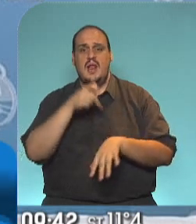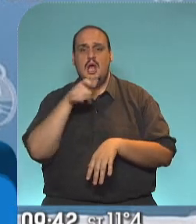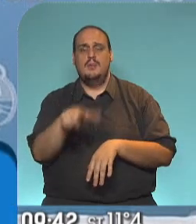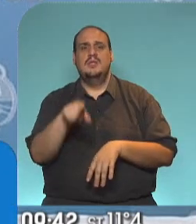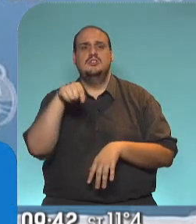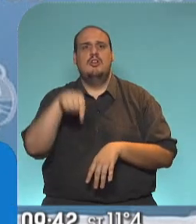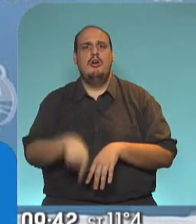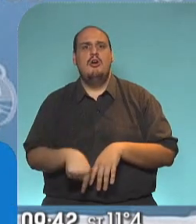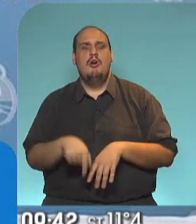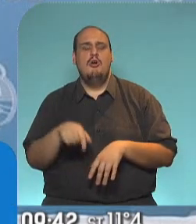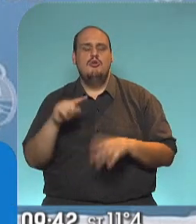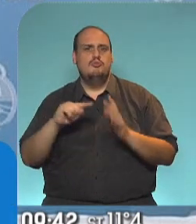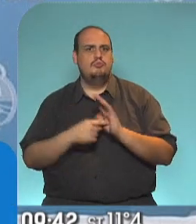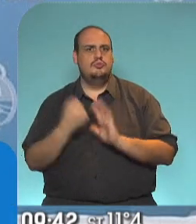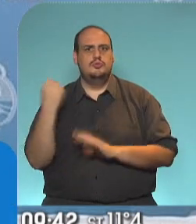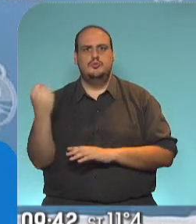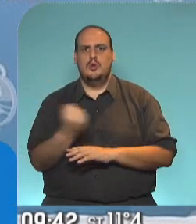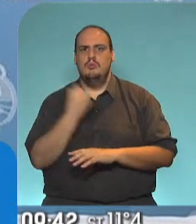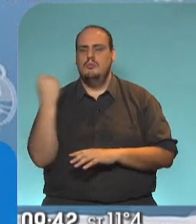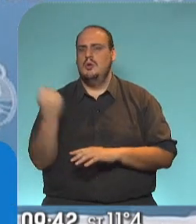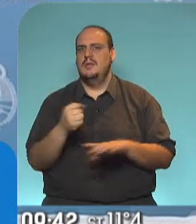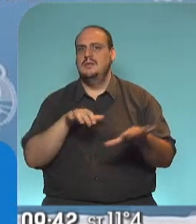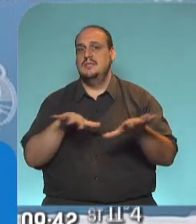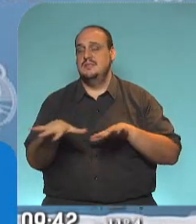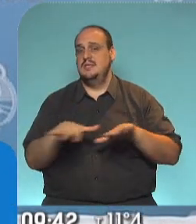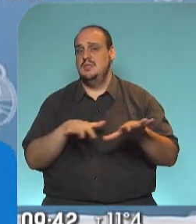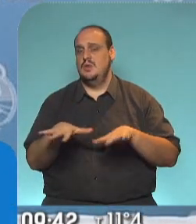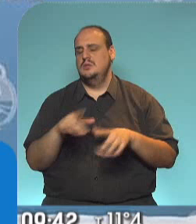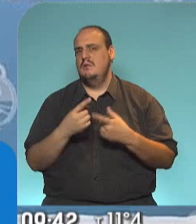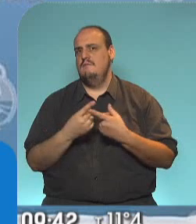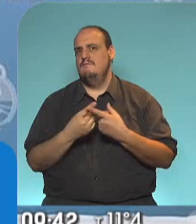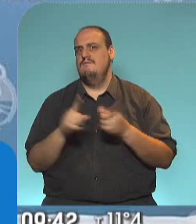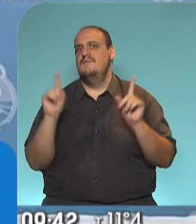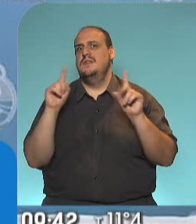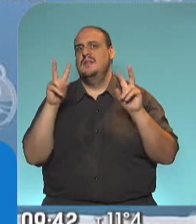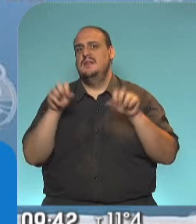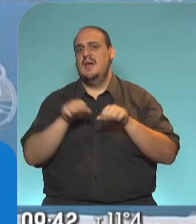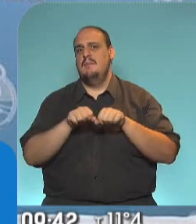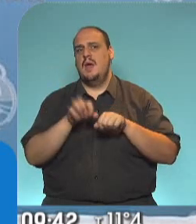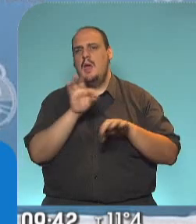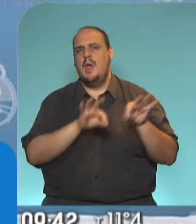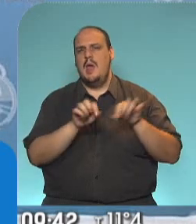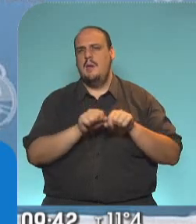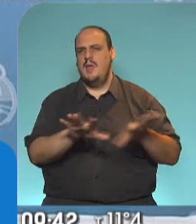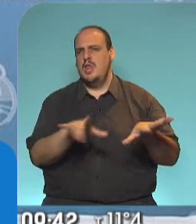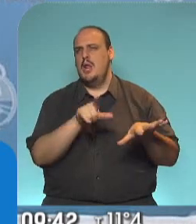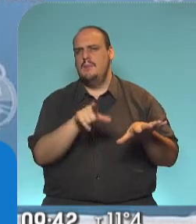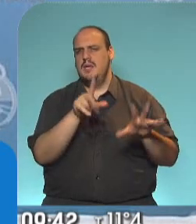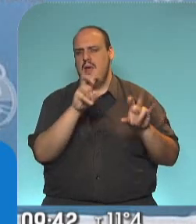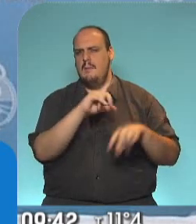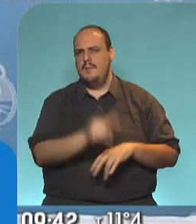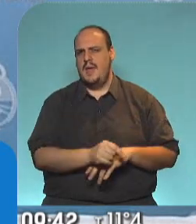queríamos resaltar esta situación diferente en relación a la epidemiología en todo el país para